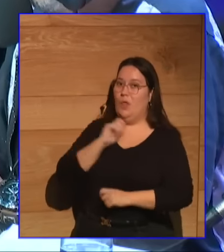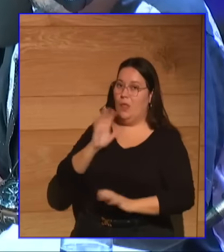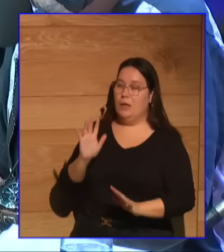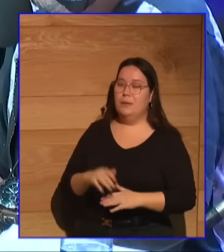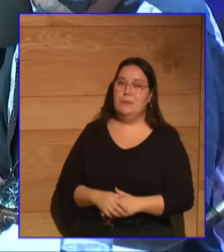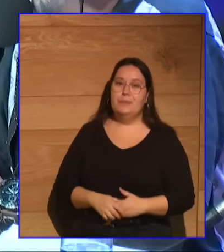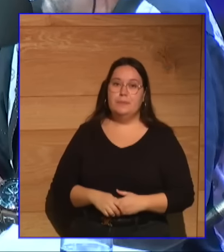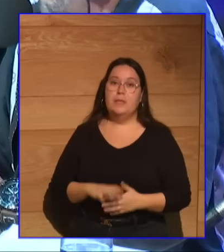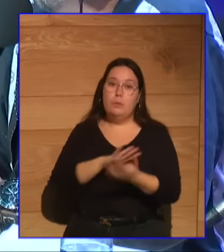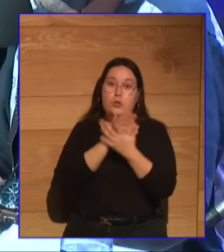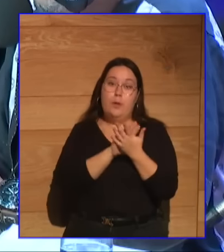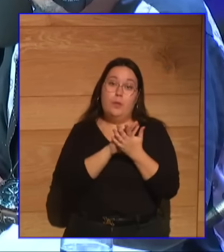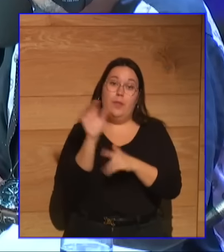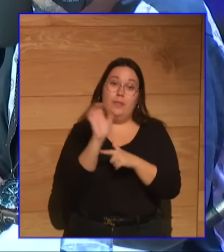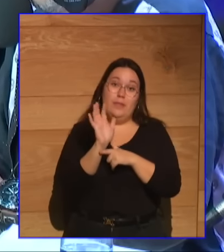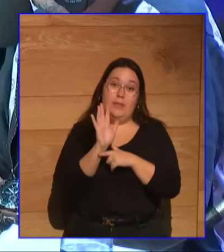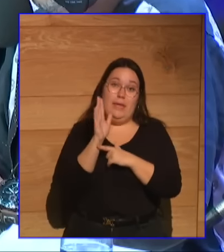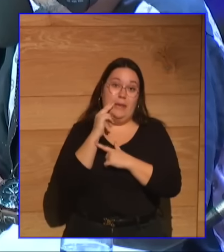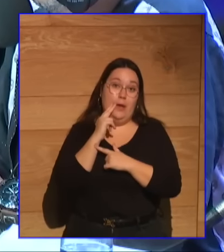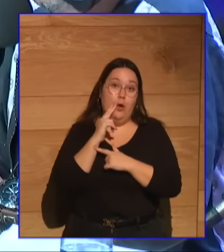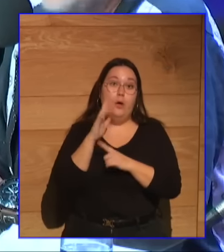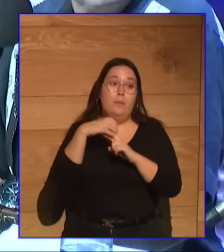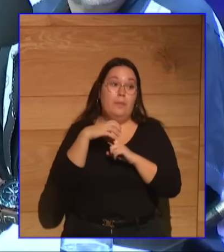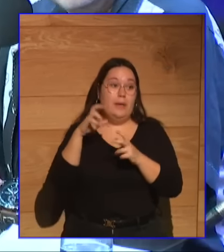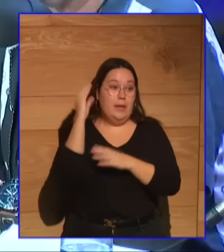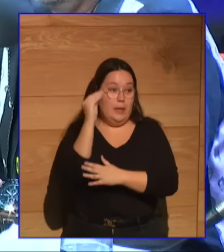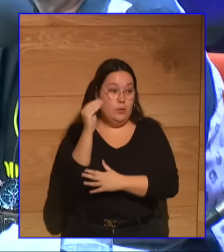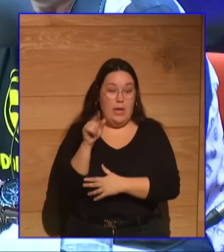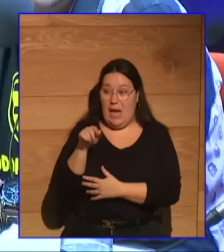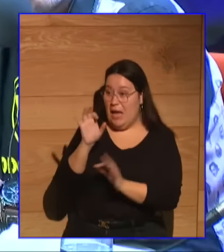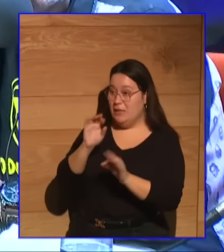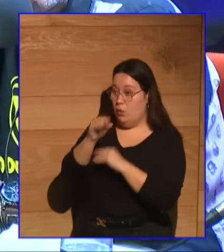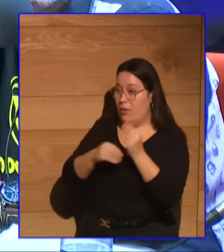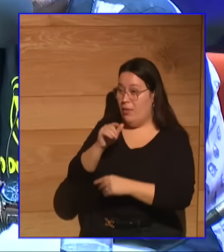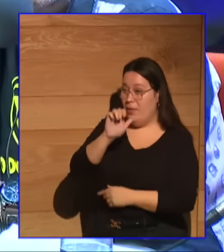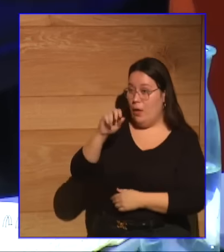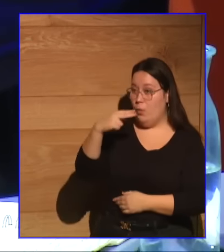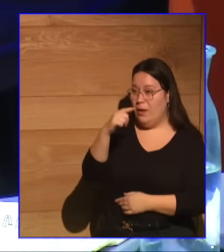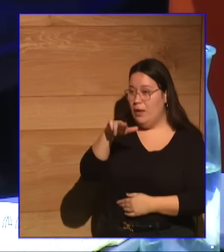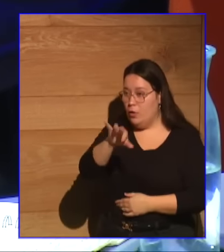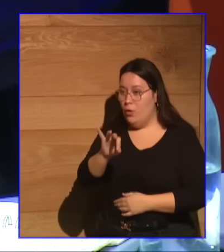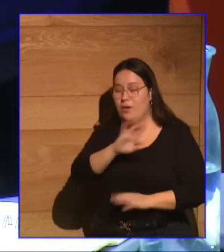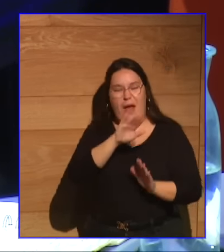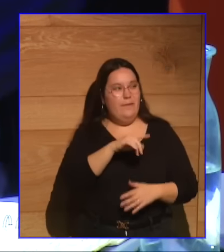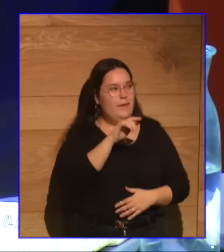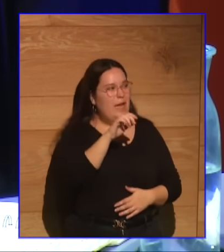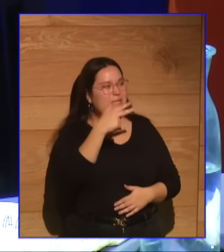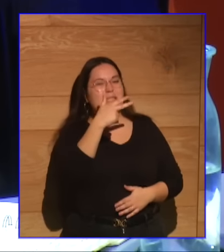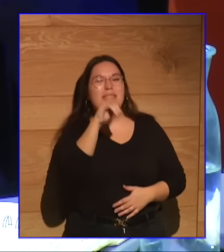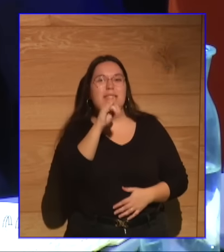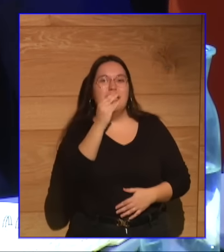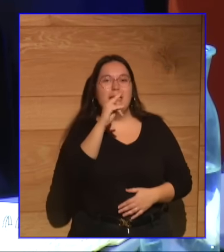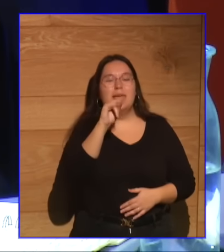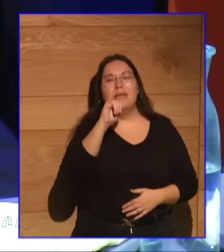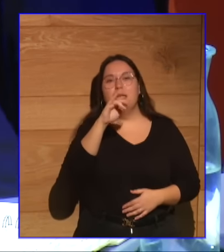estamos hablando de cine de terror, Parque Jurásico y... ¿Así lo hacía Eugenio? No, al final lo he hecho chiquito, ¿no? Sí, vale, sí. Que el